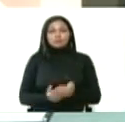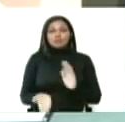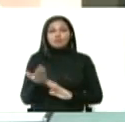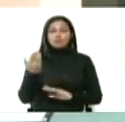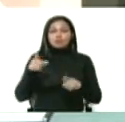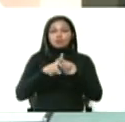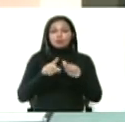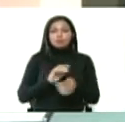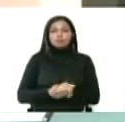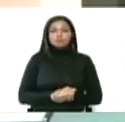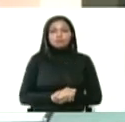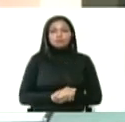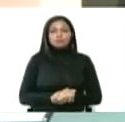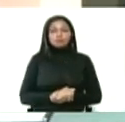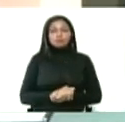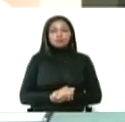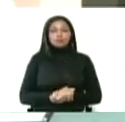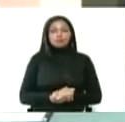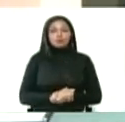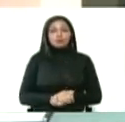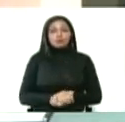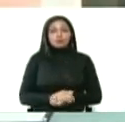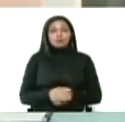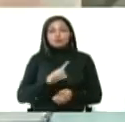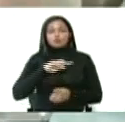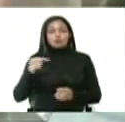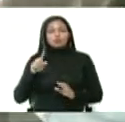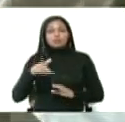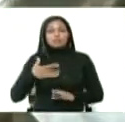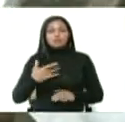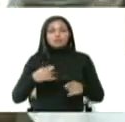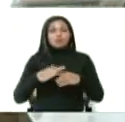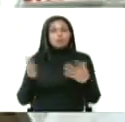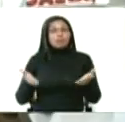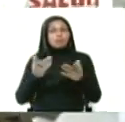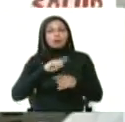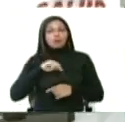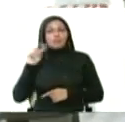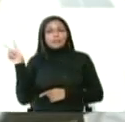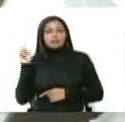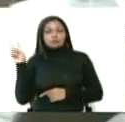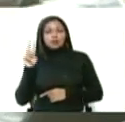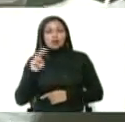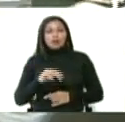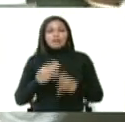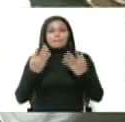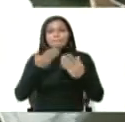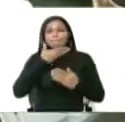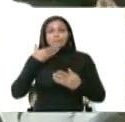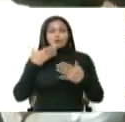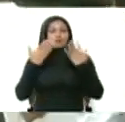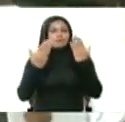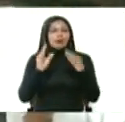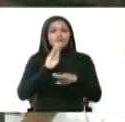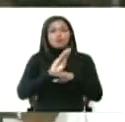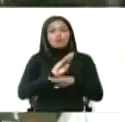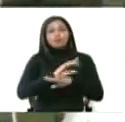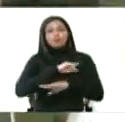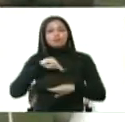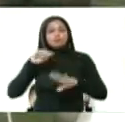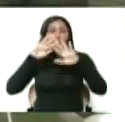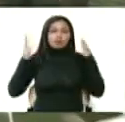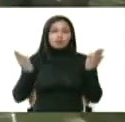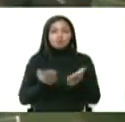¿eh? Nos quedan muy motivados. Estamos en buenas manos. Venezuela, estamos en las mejores manos del mundo.